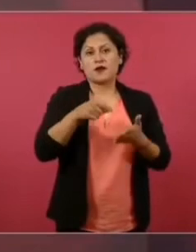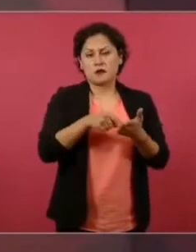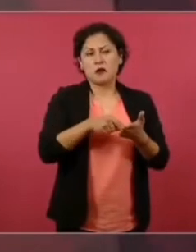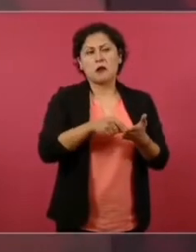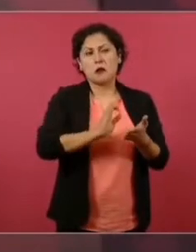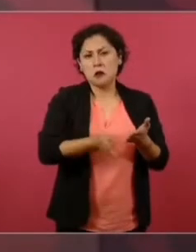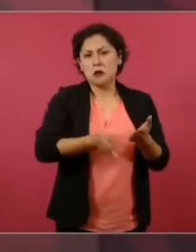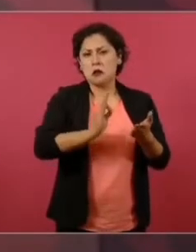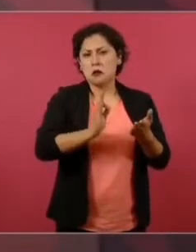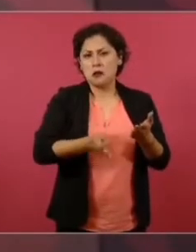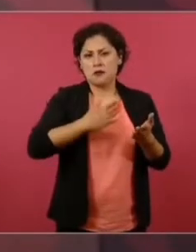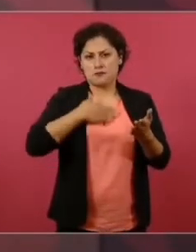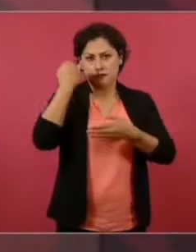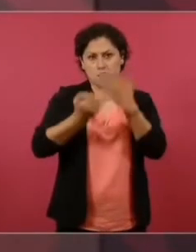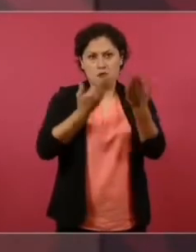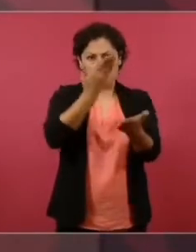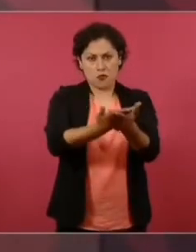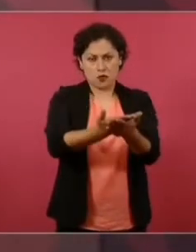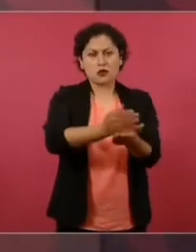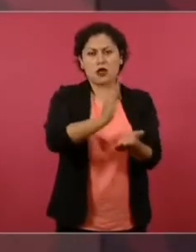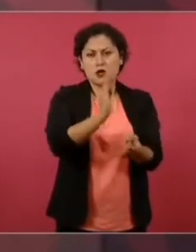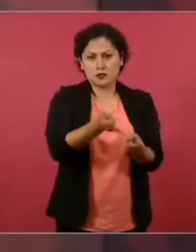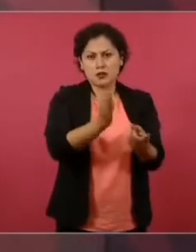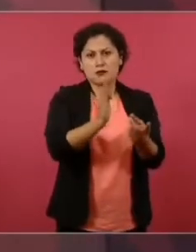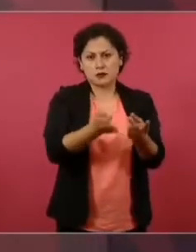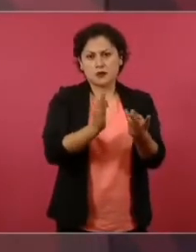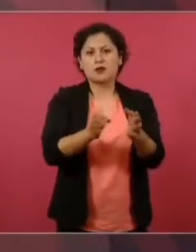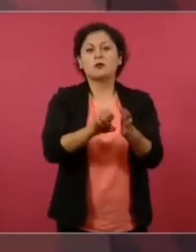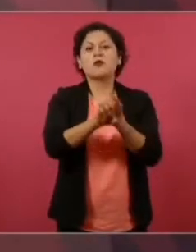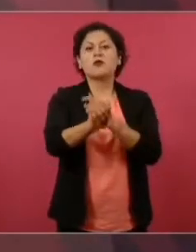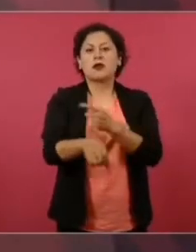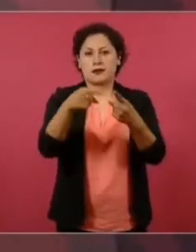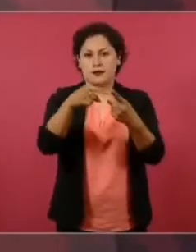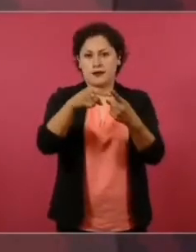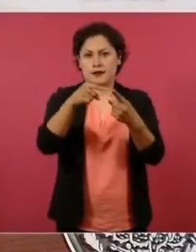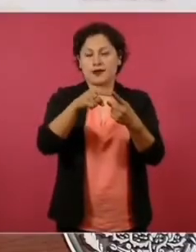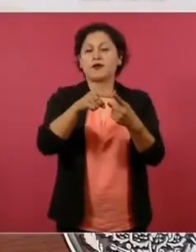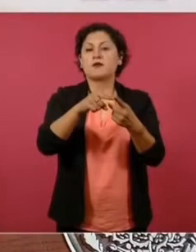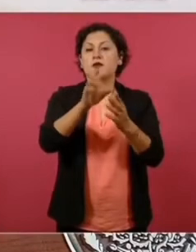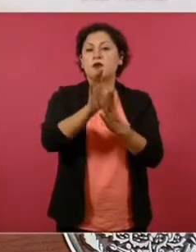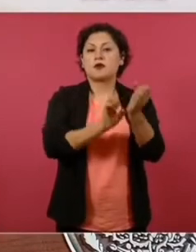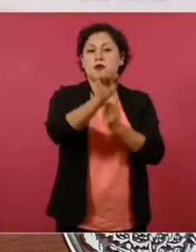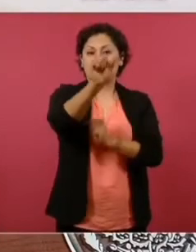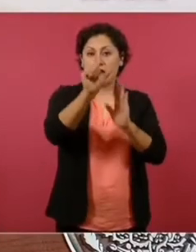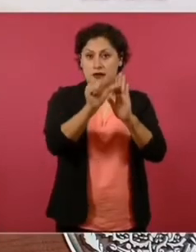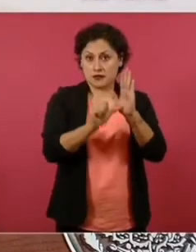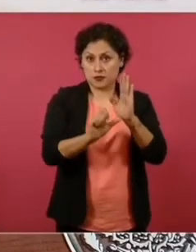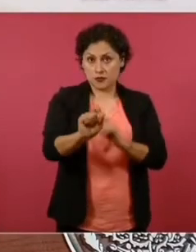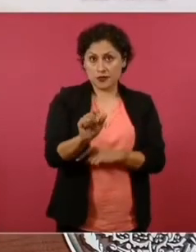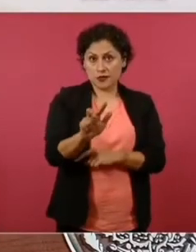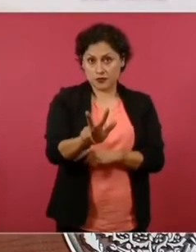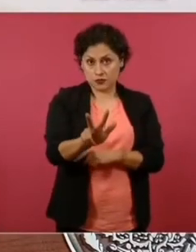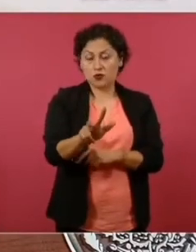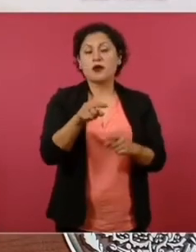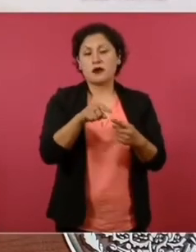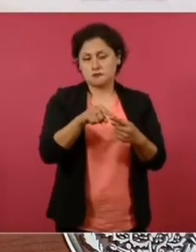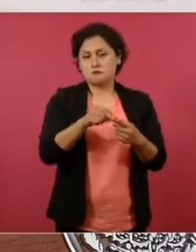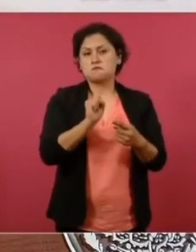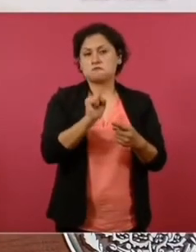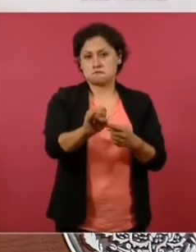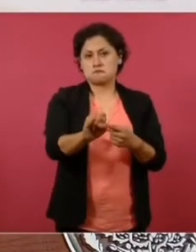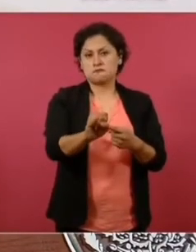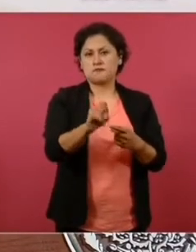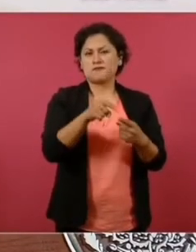estos. Se aprobó lo de la reforma al artículo 28 de la Constitución, que fue, como se